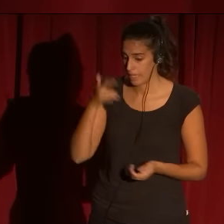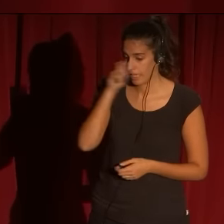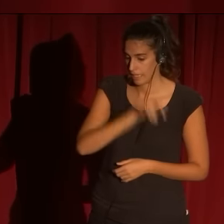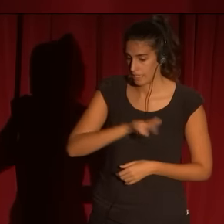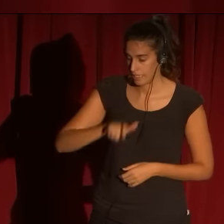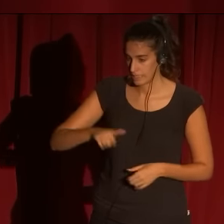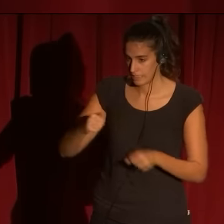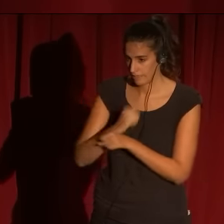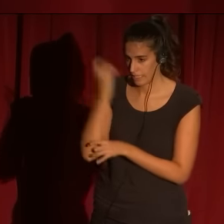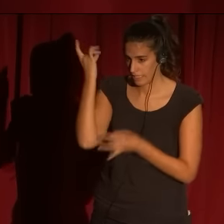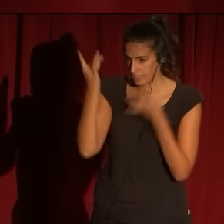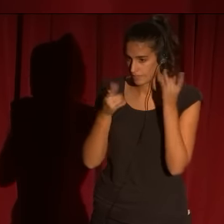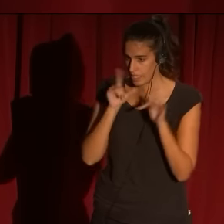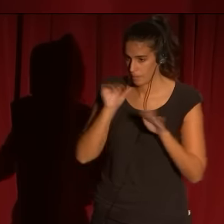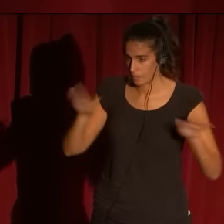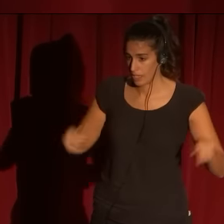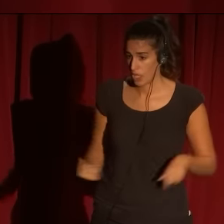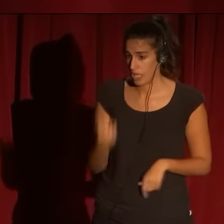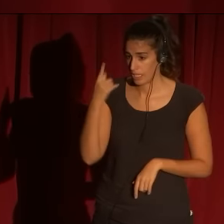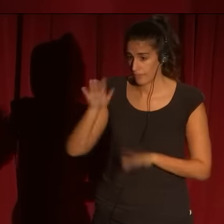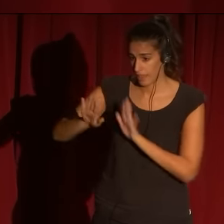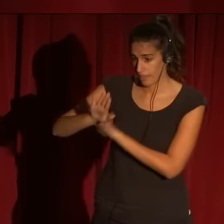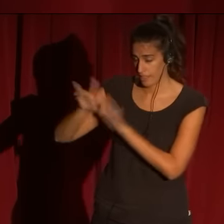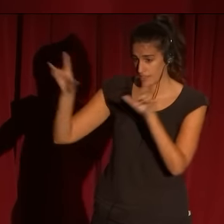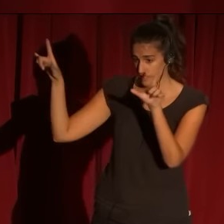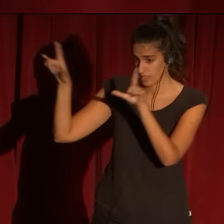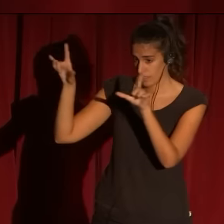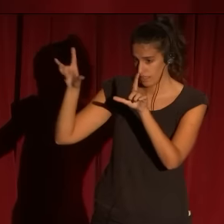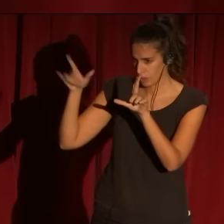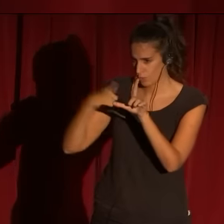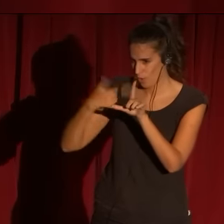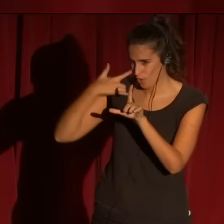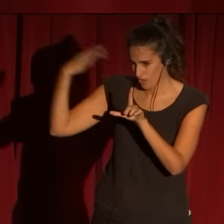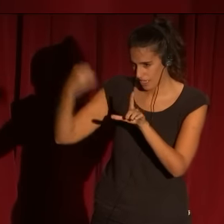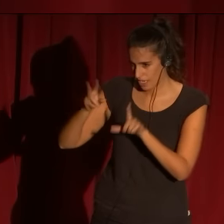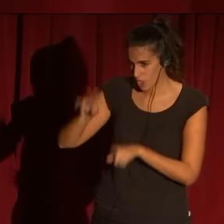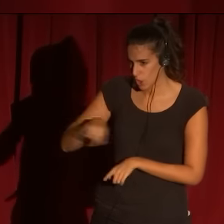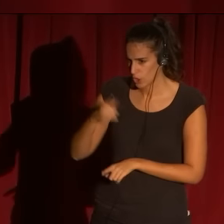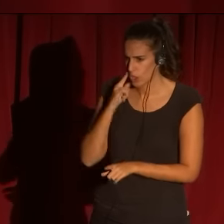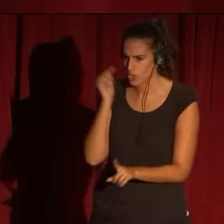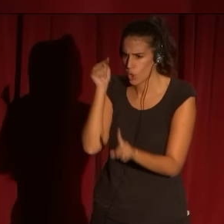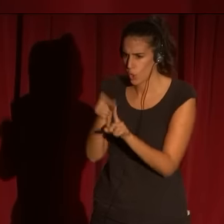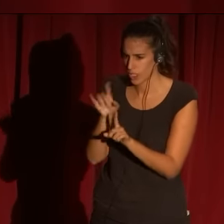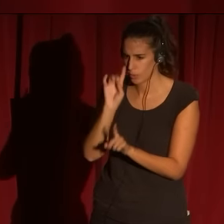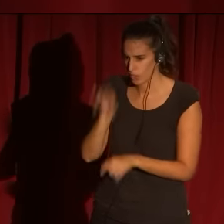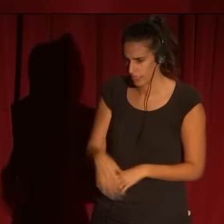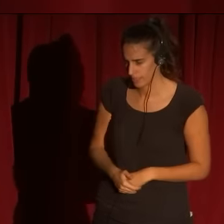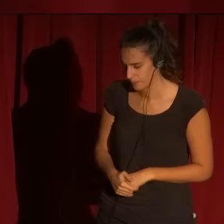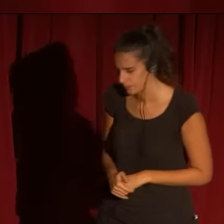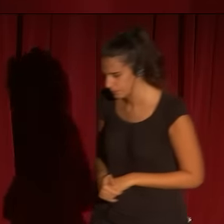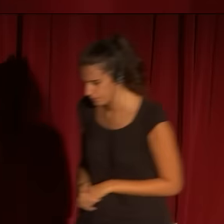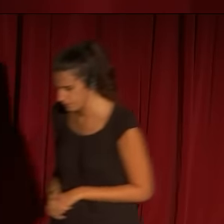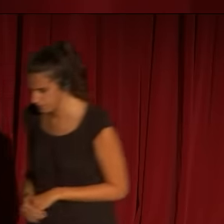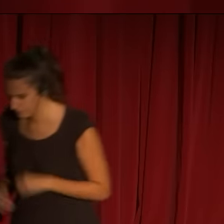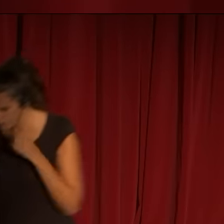se dedica a esa actividad el pájaro de la parte superior derecha es un pájaro que no es creíble con lo cual para quién está pintando eso